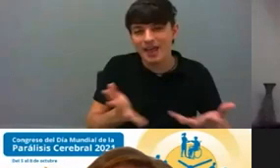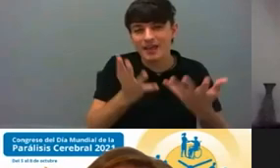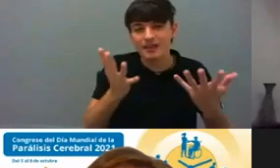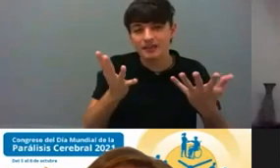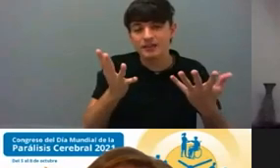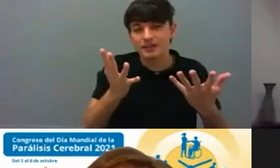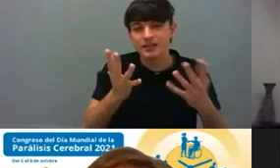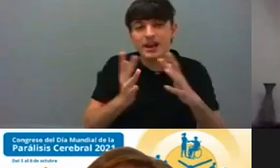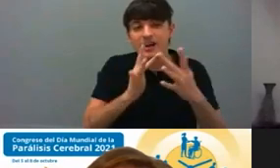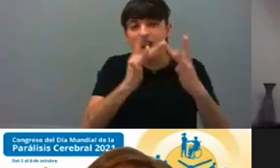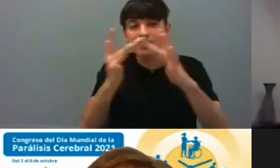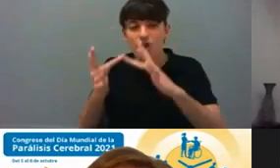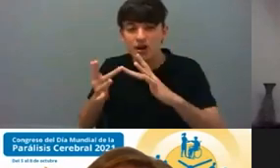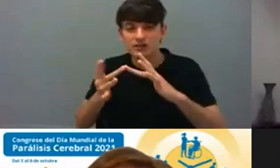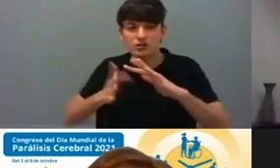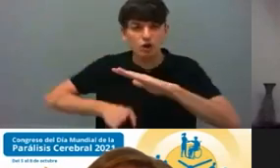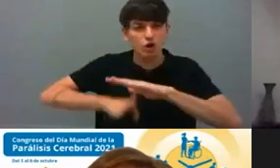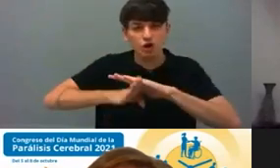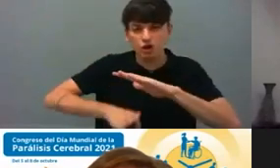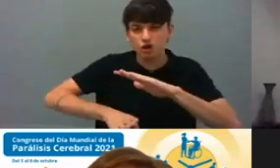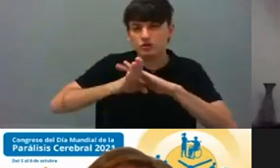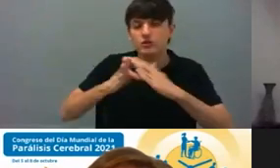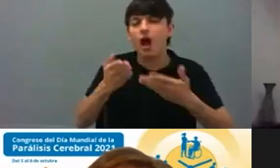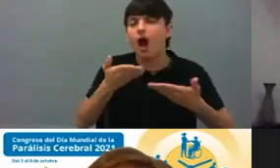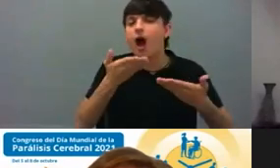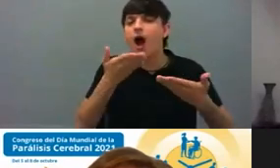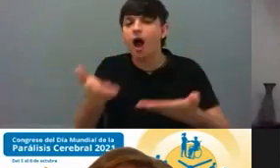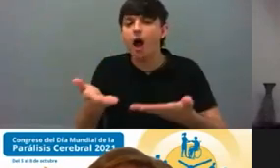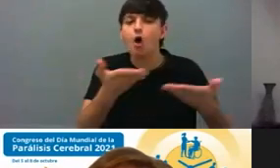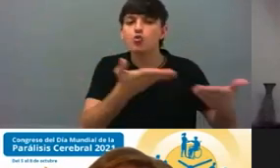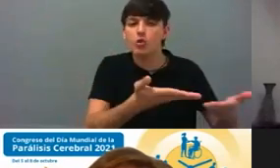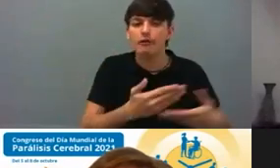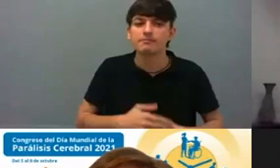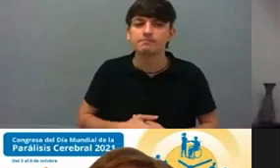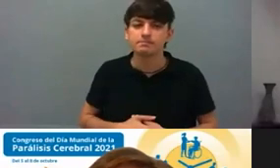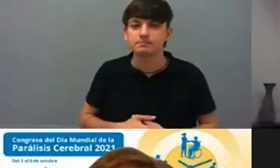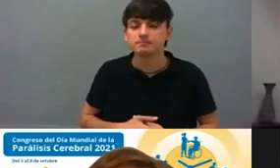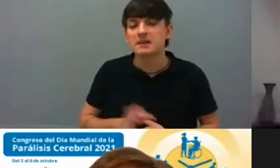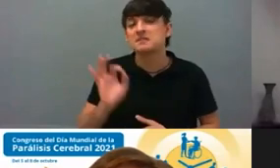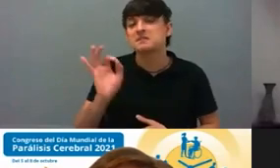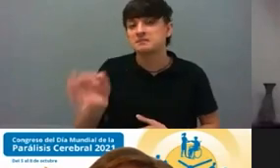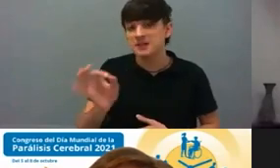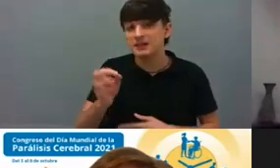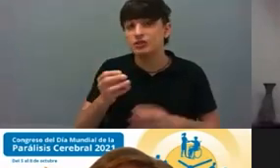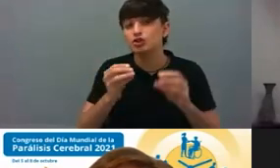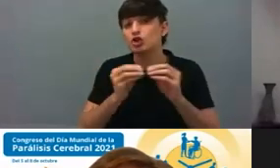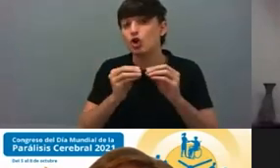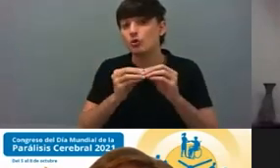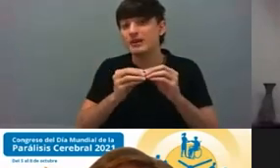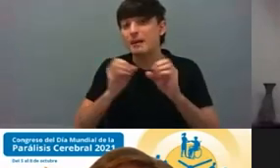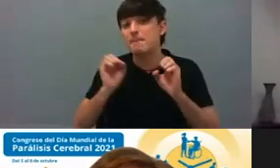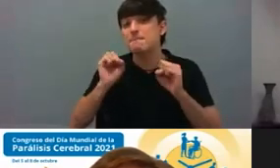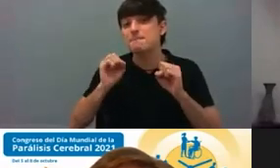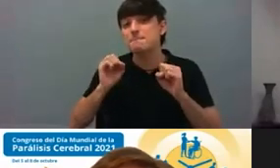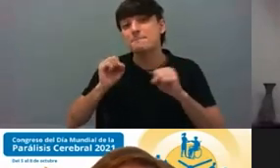que las relaciones se mantengan y se ayuden. Efectivamente, la mayor de mis sobrinas ya va entrando en